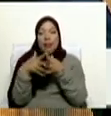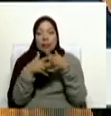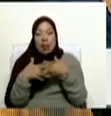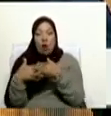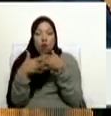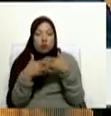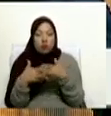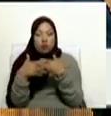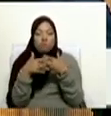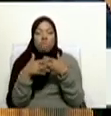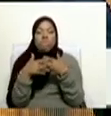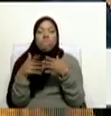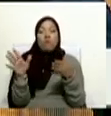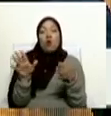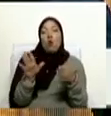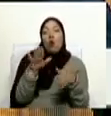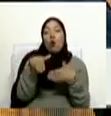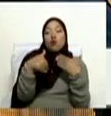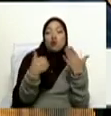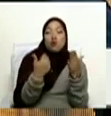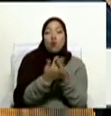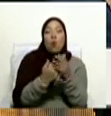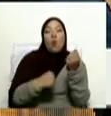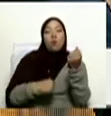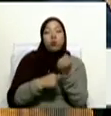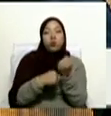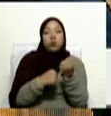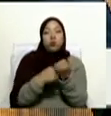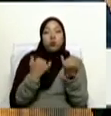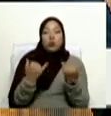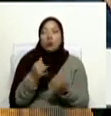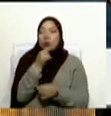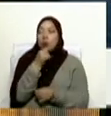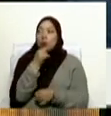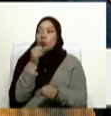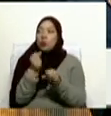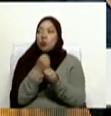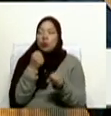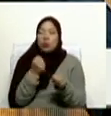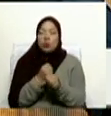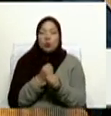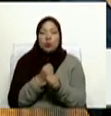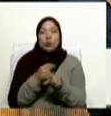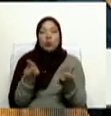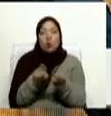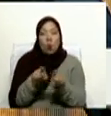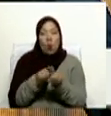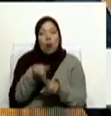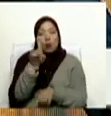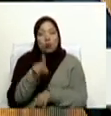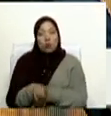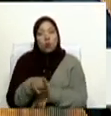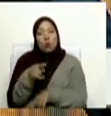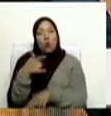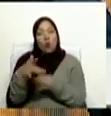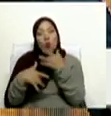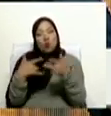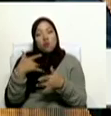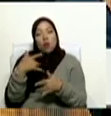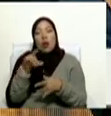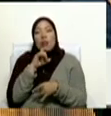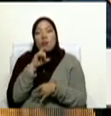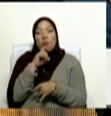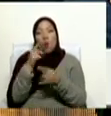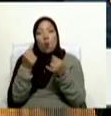Norteamérica en ambos casos Todo el personal dispuesto a embarcarse en la isla de Cuba debía ser auxiliado logísticamente en caso de